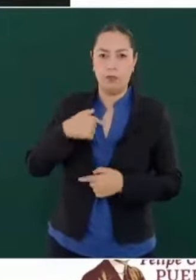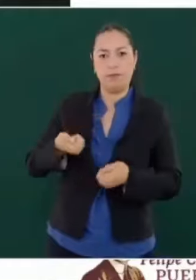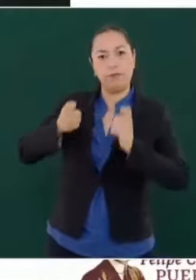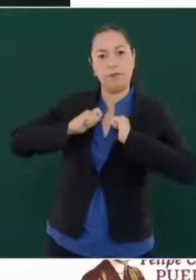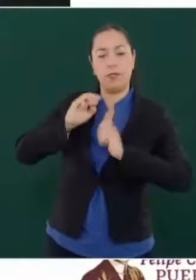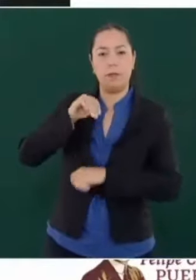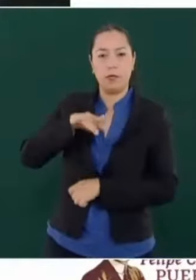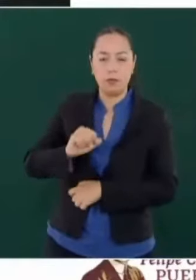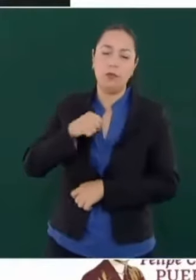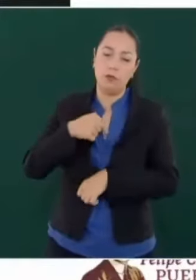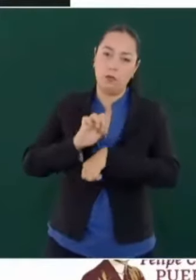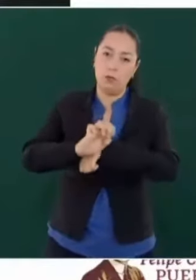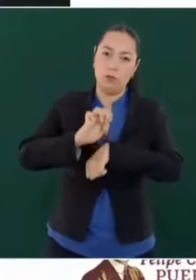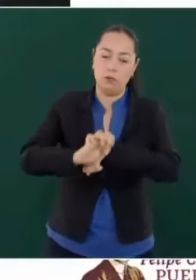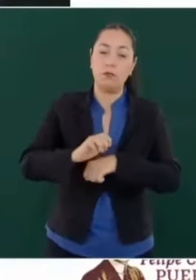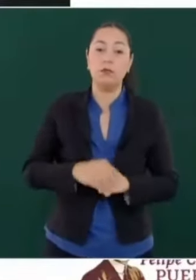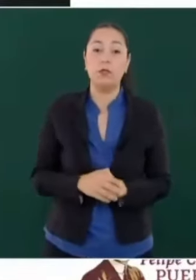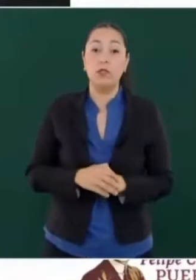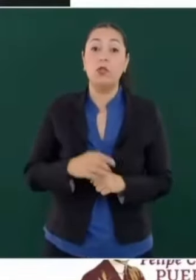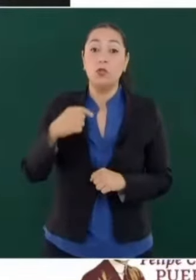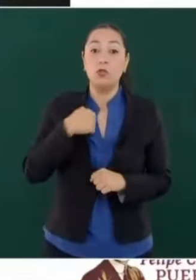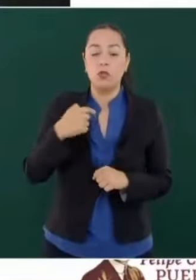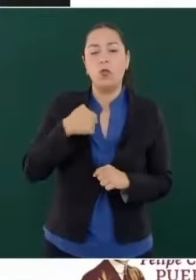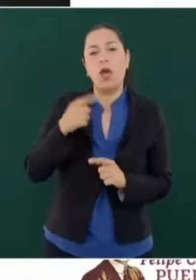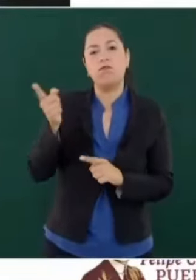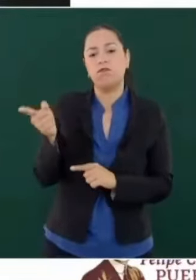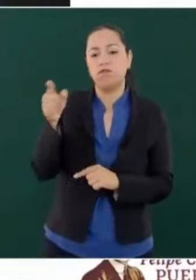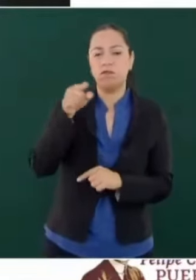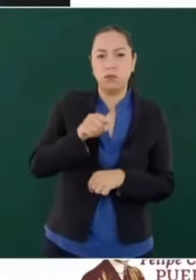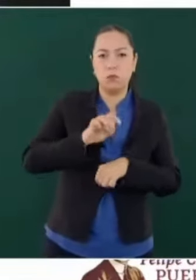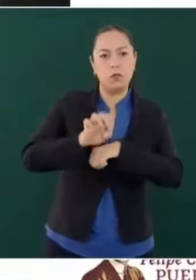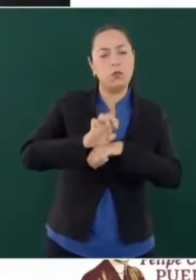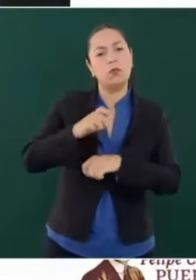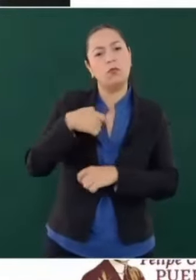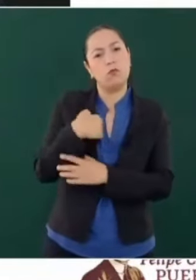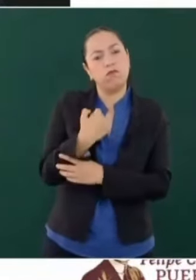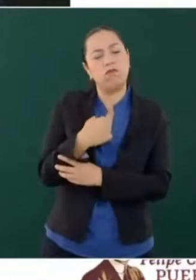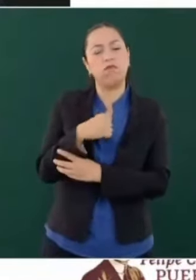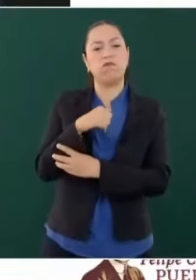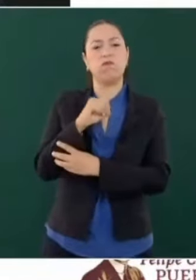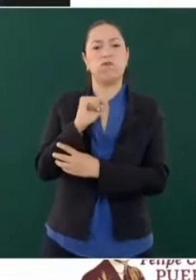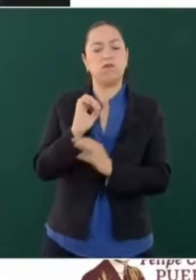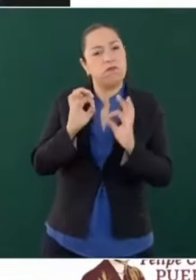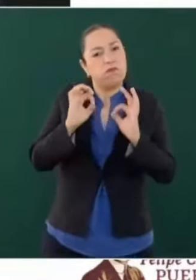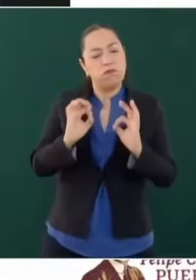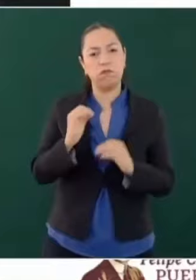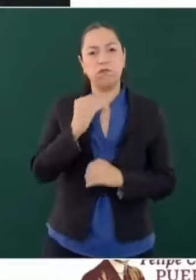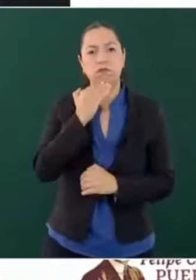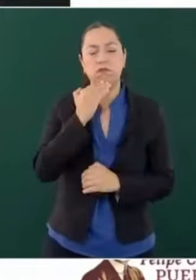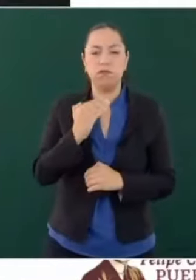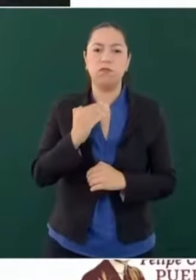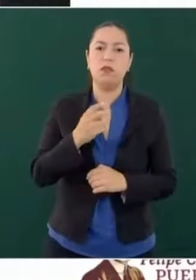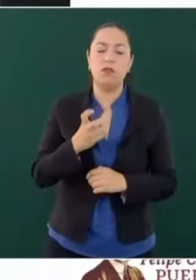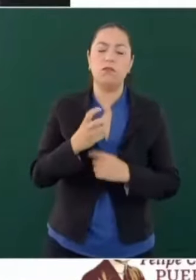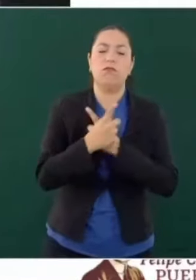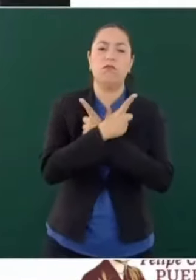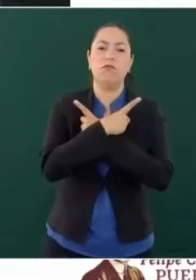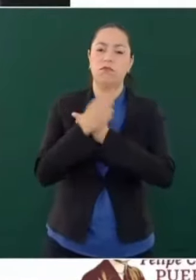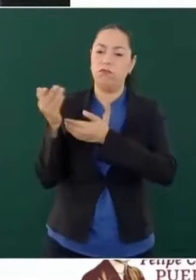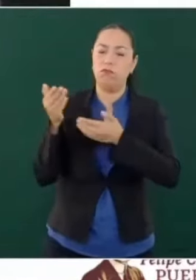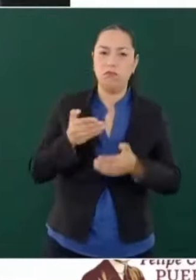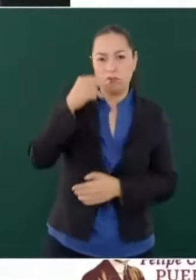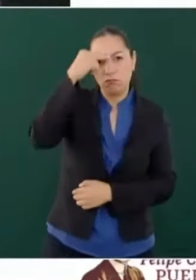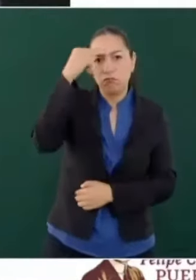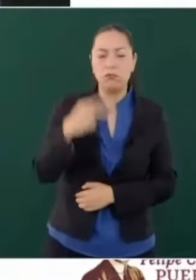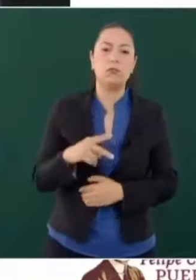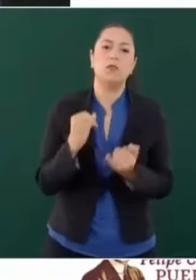el Ecuador. Salí del Ecuador con la frente en alto. Llego a México con la frente en alto y